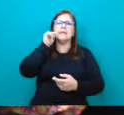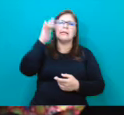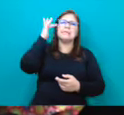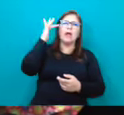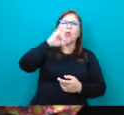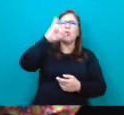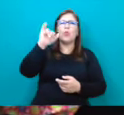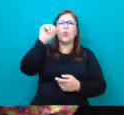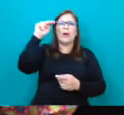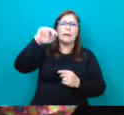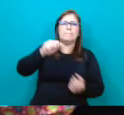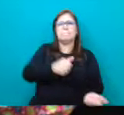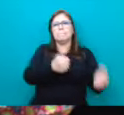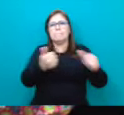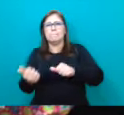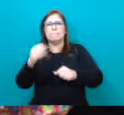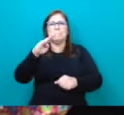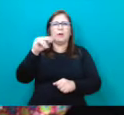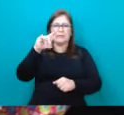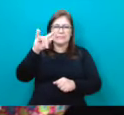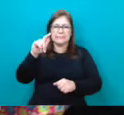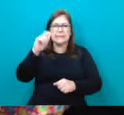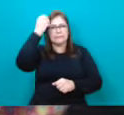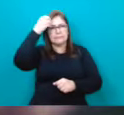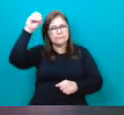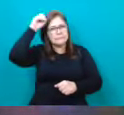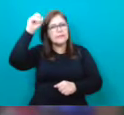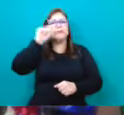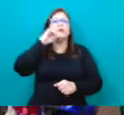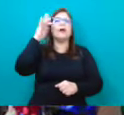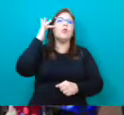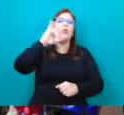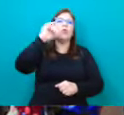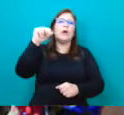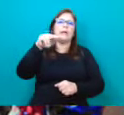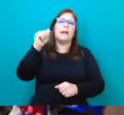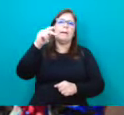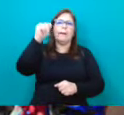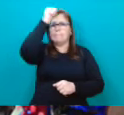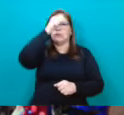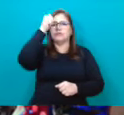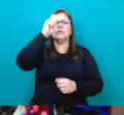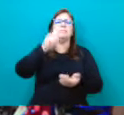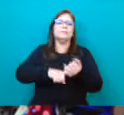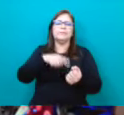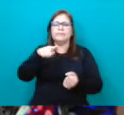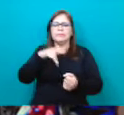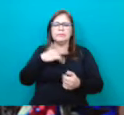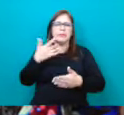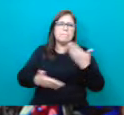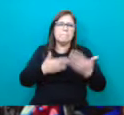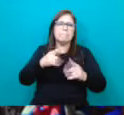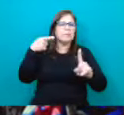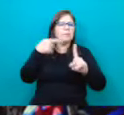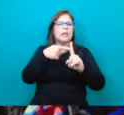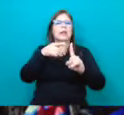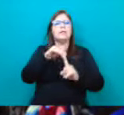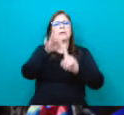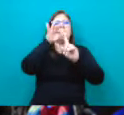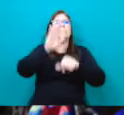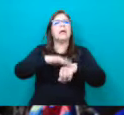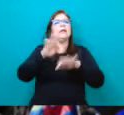fiestas de San Juan Bautista y de Santiago Apóstol. Pertenece a un grupo de danzas mexicanas que tiene como personaje